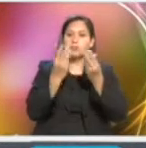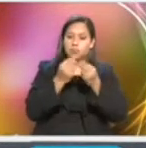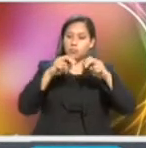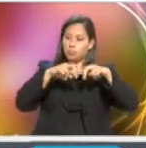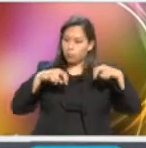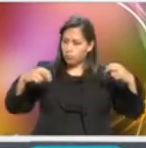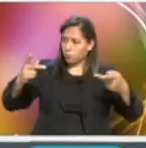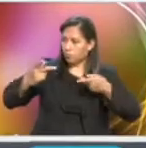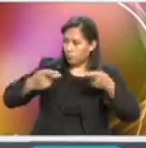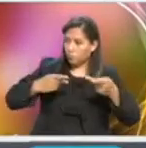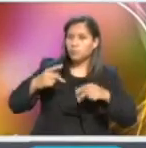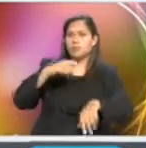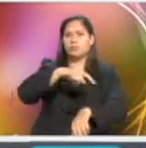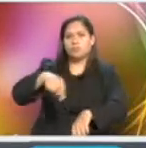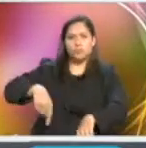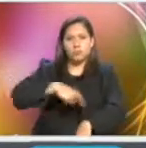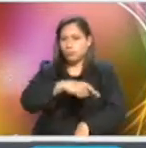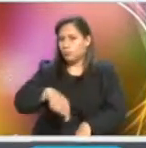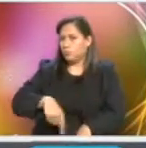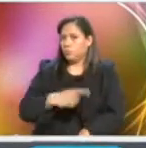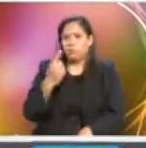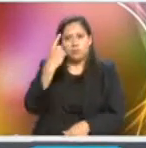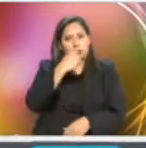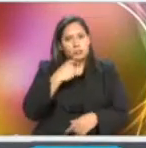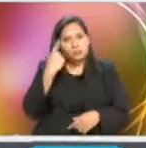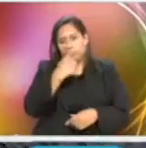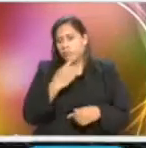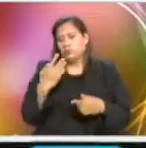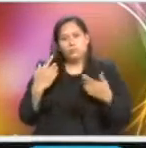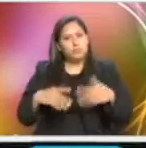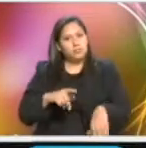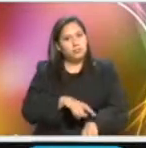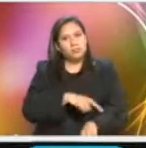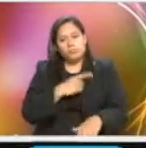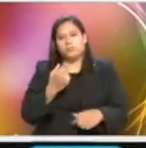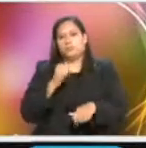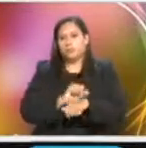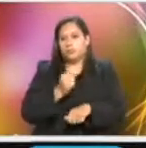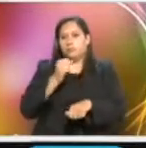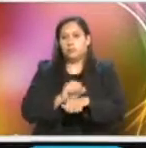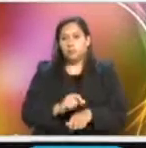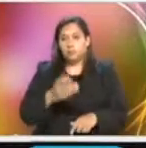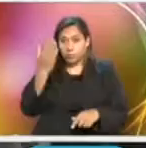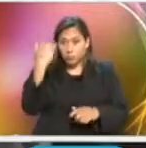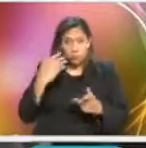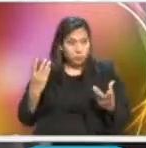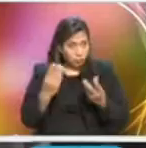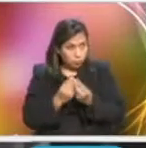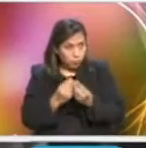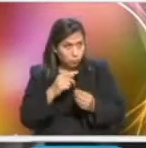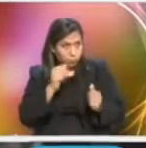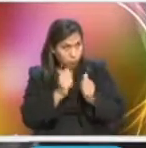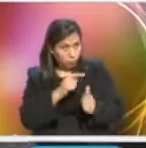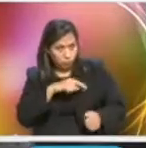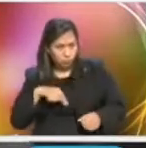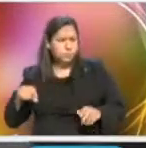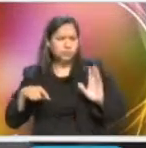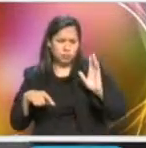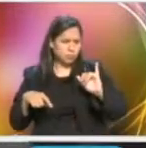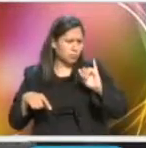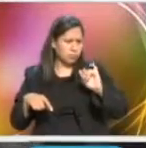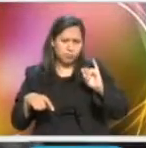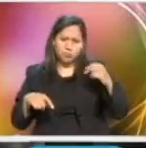del grupo, pero son horas que le dedicamos muchísimo tiempo, muchas horas a la semana. ¿Y ya habías tocado con alguno de ellos? Sí, sí, claro que sí, sí.